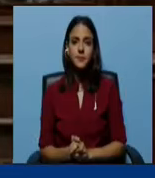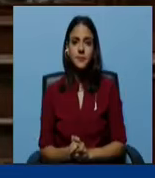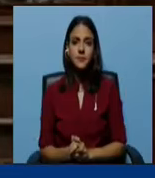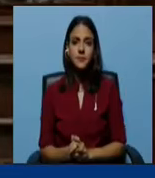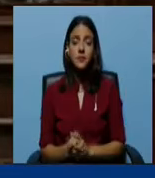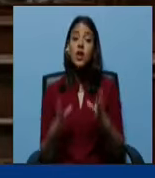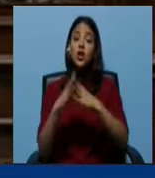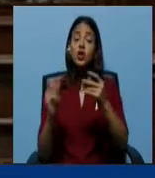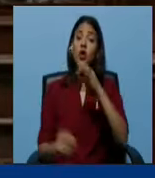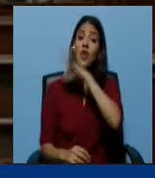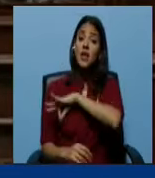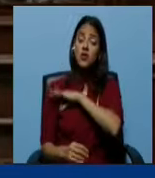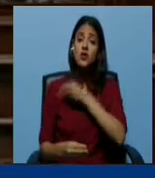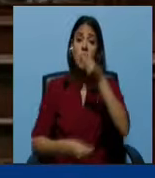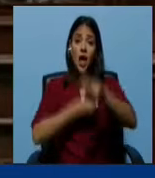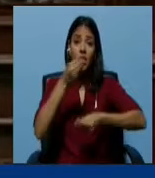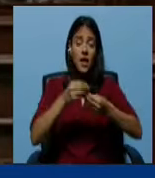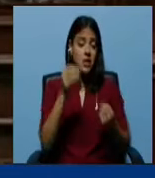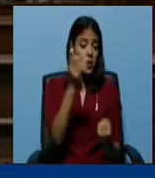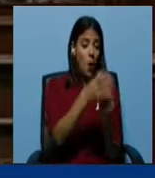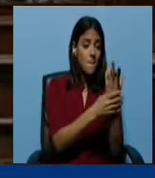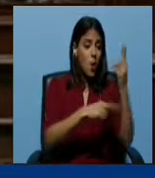las sociedades que se conformaron